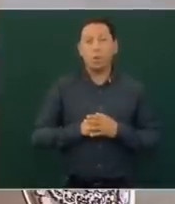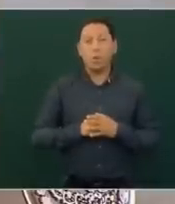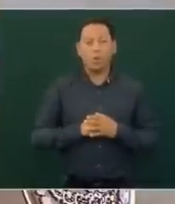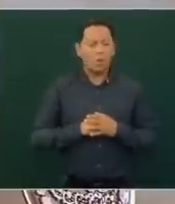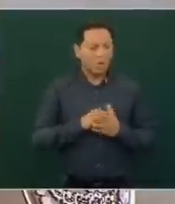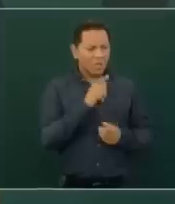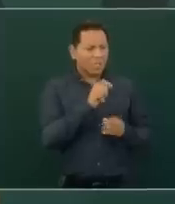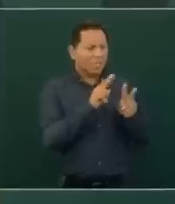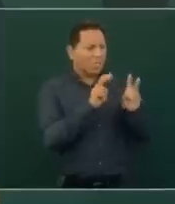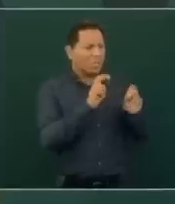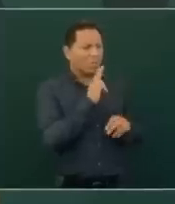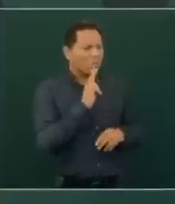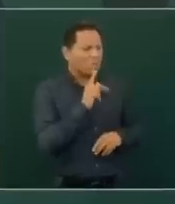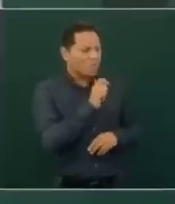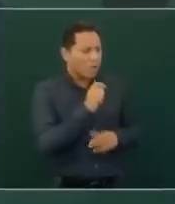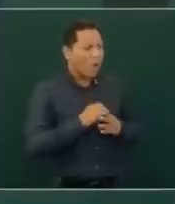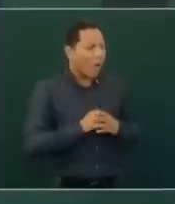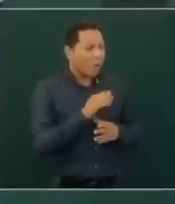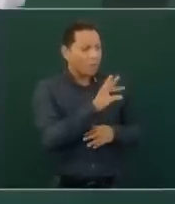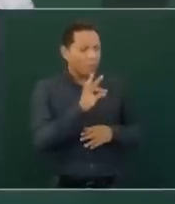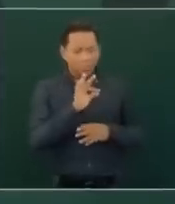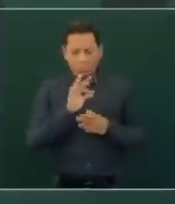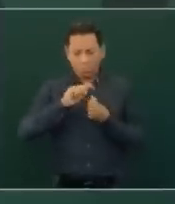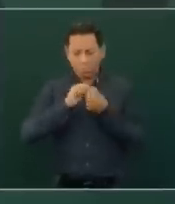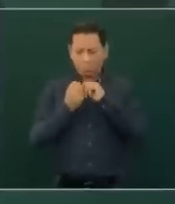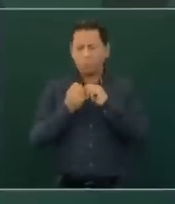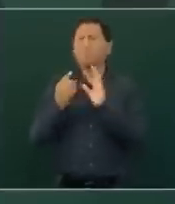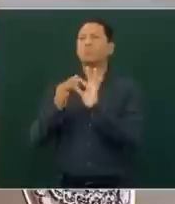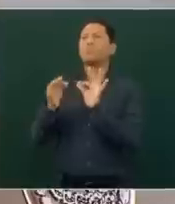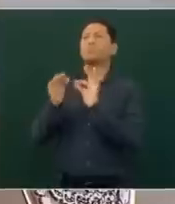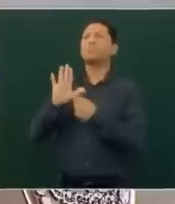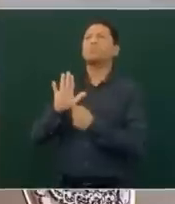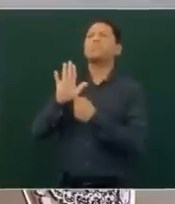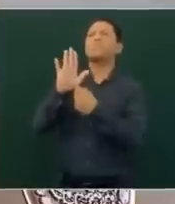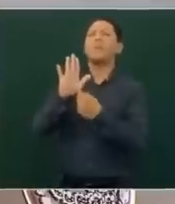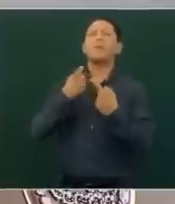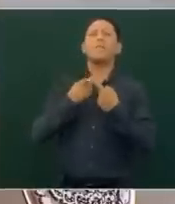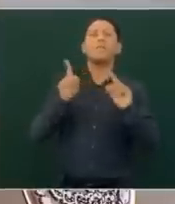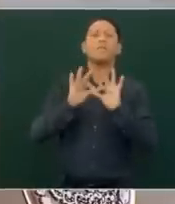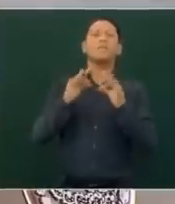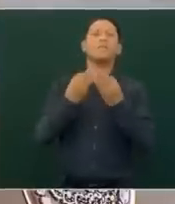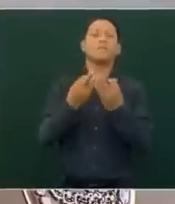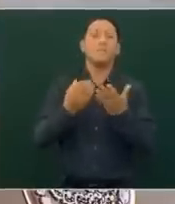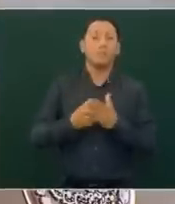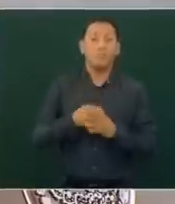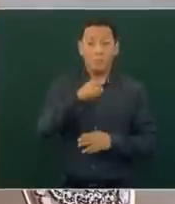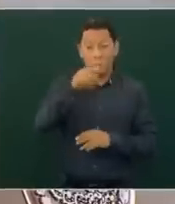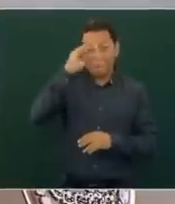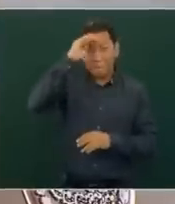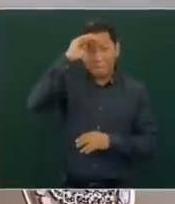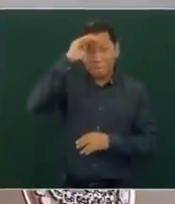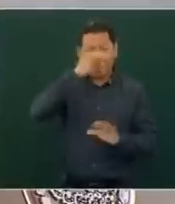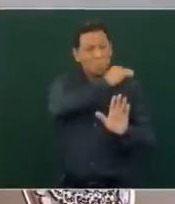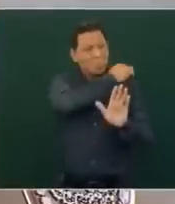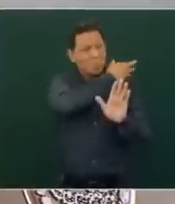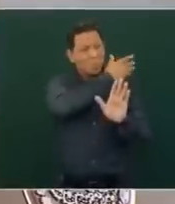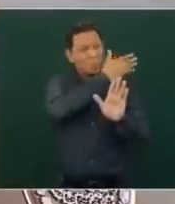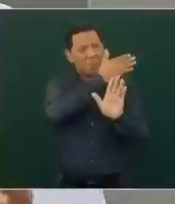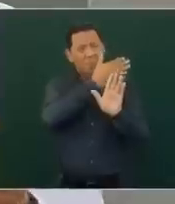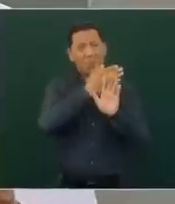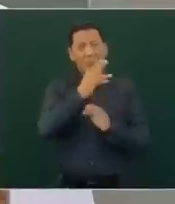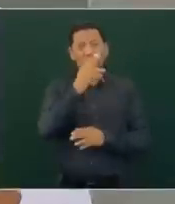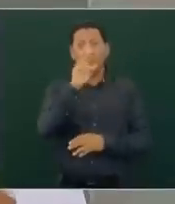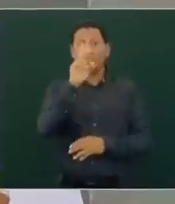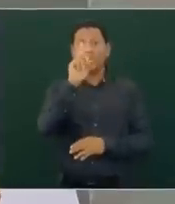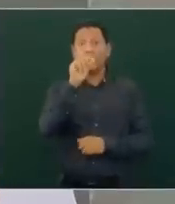manipulan. Pero imagínense, en 36 años de